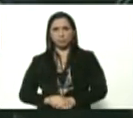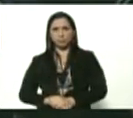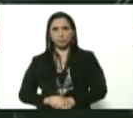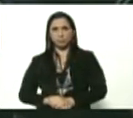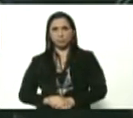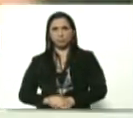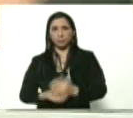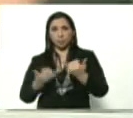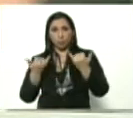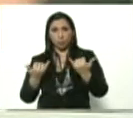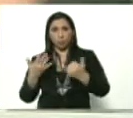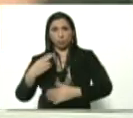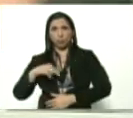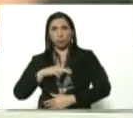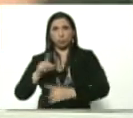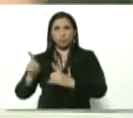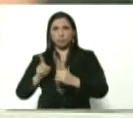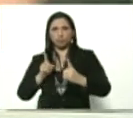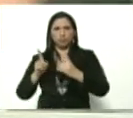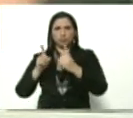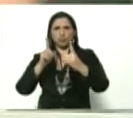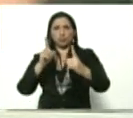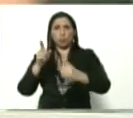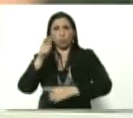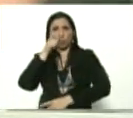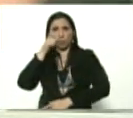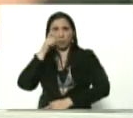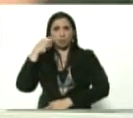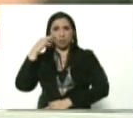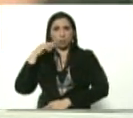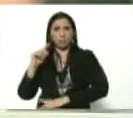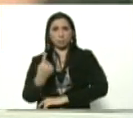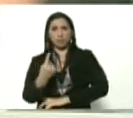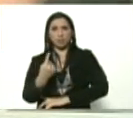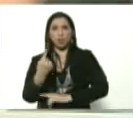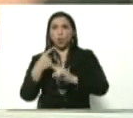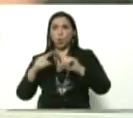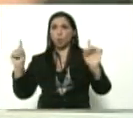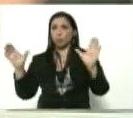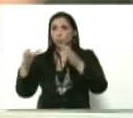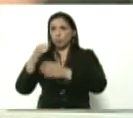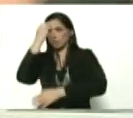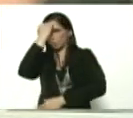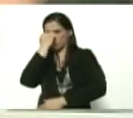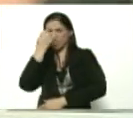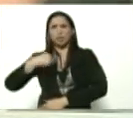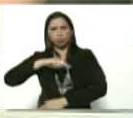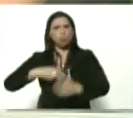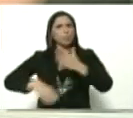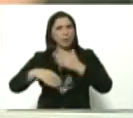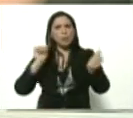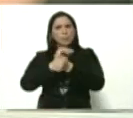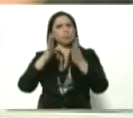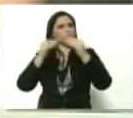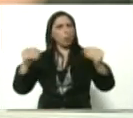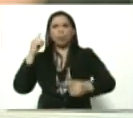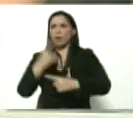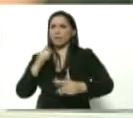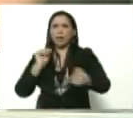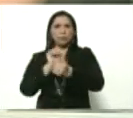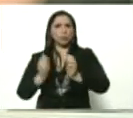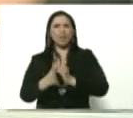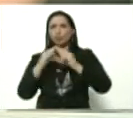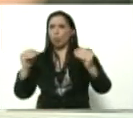A esta hora estamos persiguiendo con la operación Negro Primero a otros terroristas y los vamos a capturar, a todos los vamos a capturar,